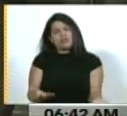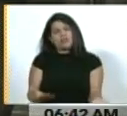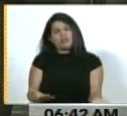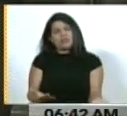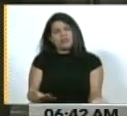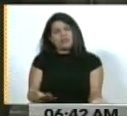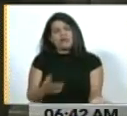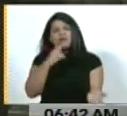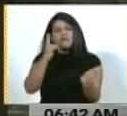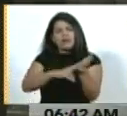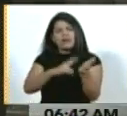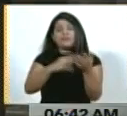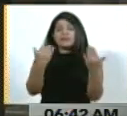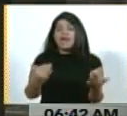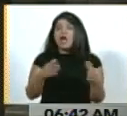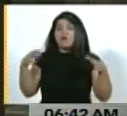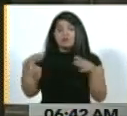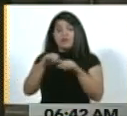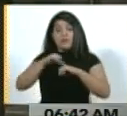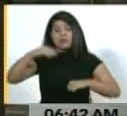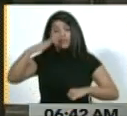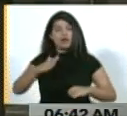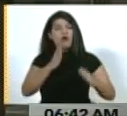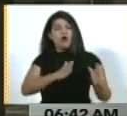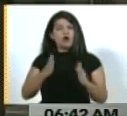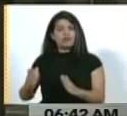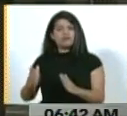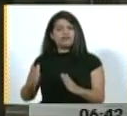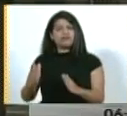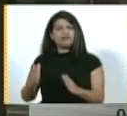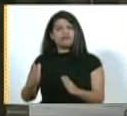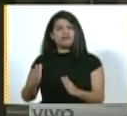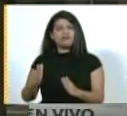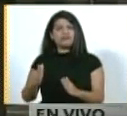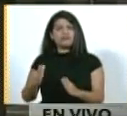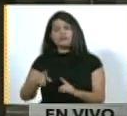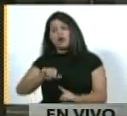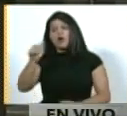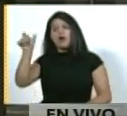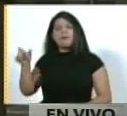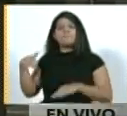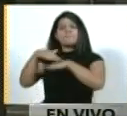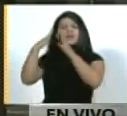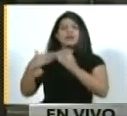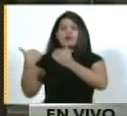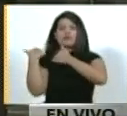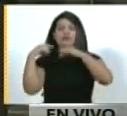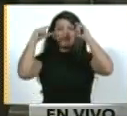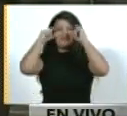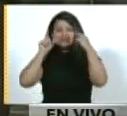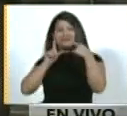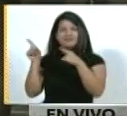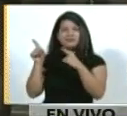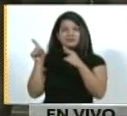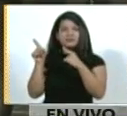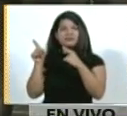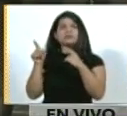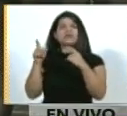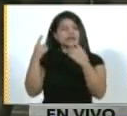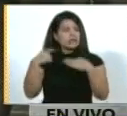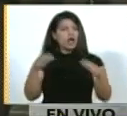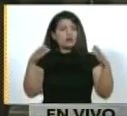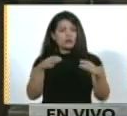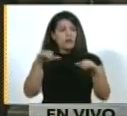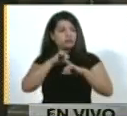Las fuerzas del orden, bajo la dirección del ministro de Interior, Justicia y Paz, están allí